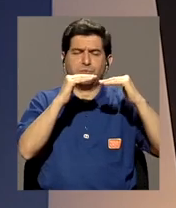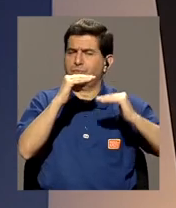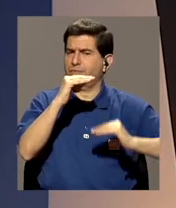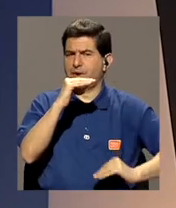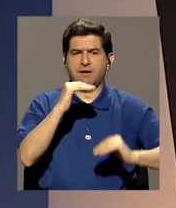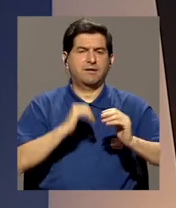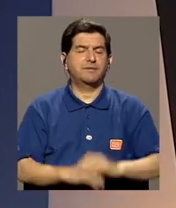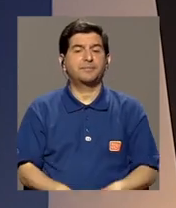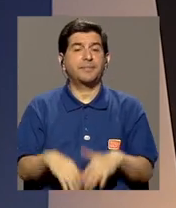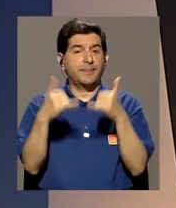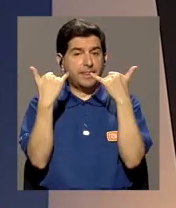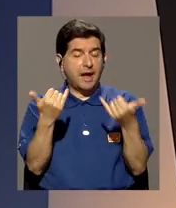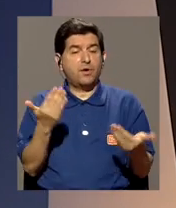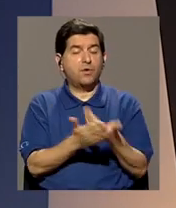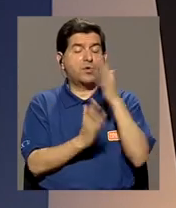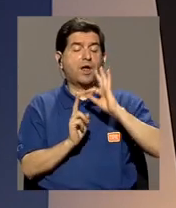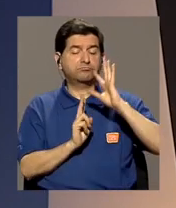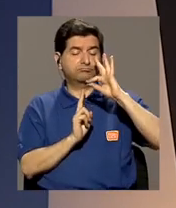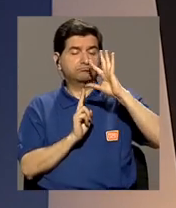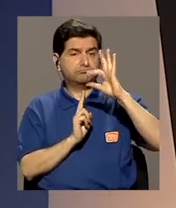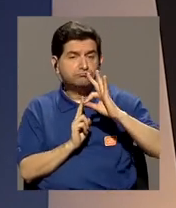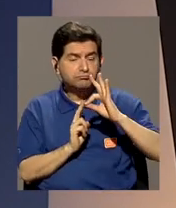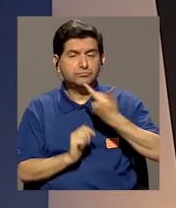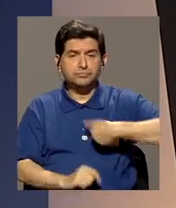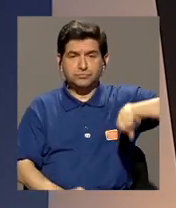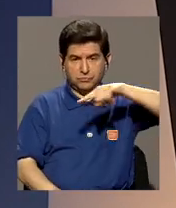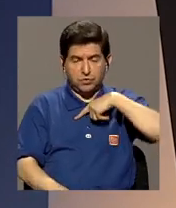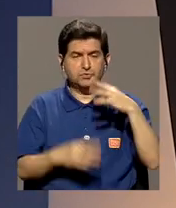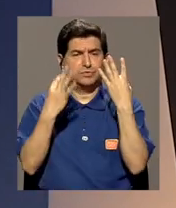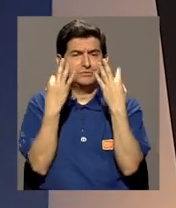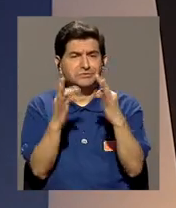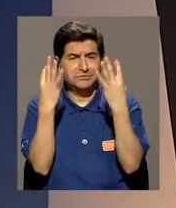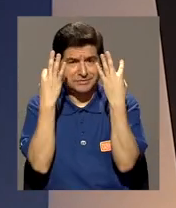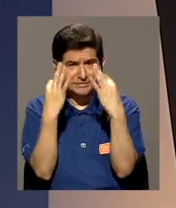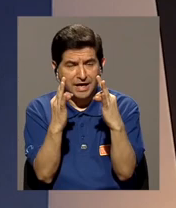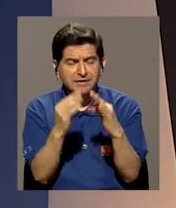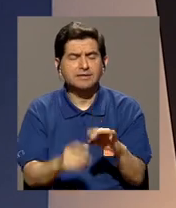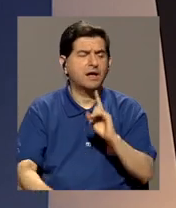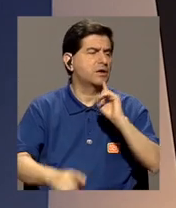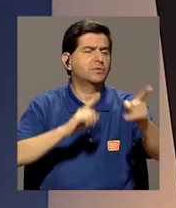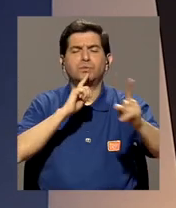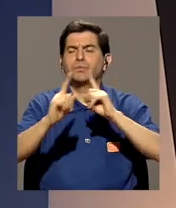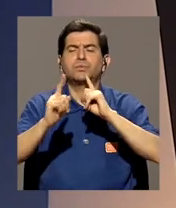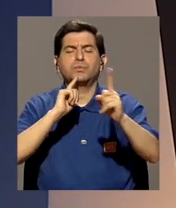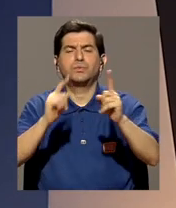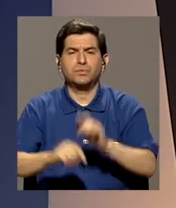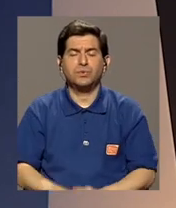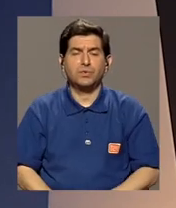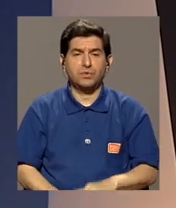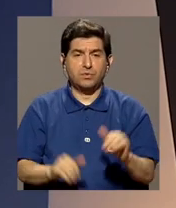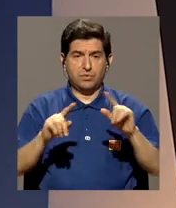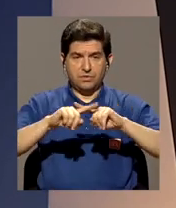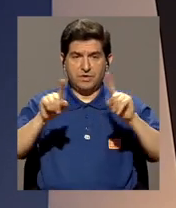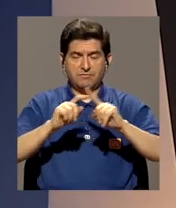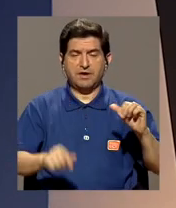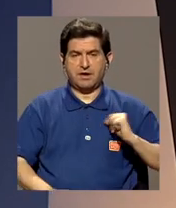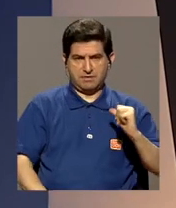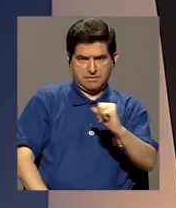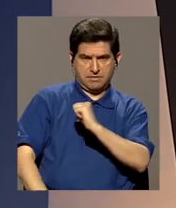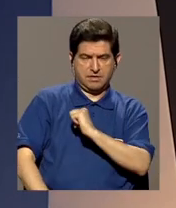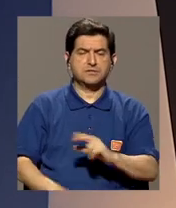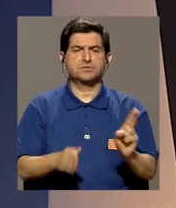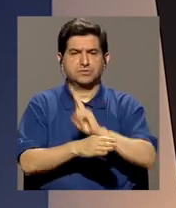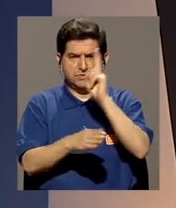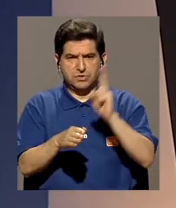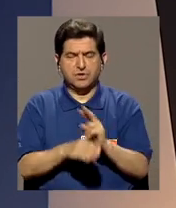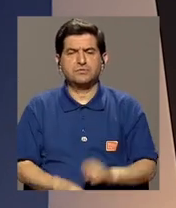y ahora pues hay nuevas alternativas que estamos nosotros tratando de divulgar a nivel de nuestros asociados de